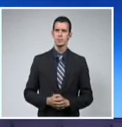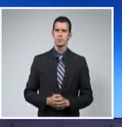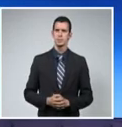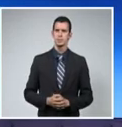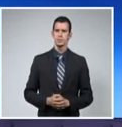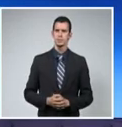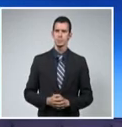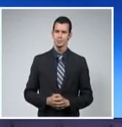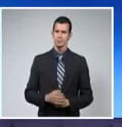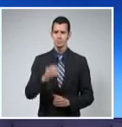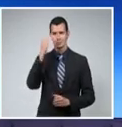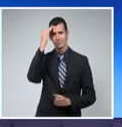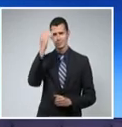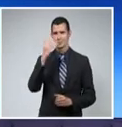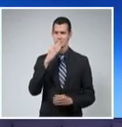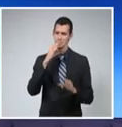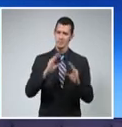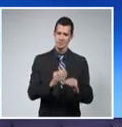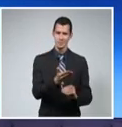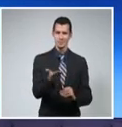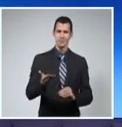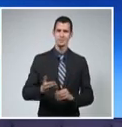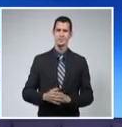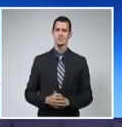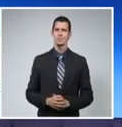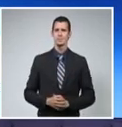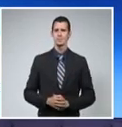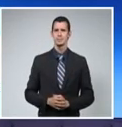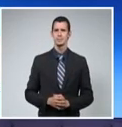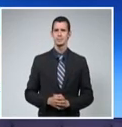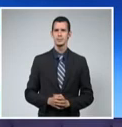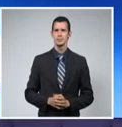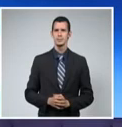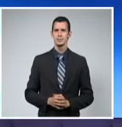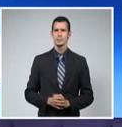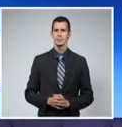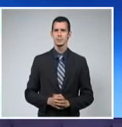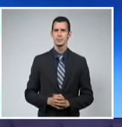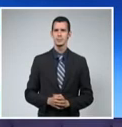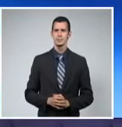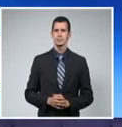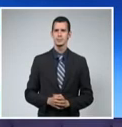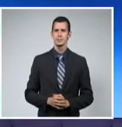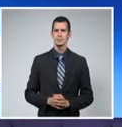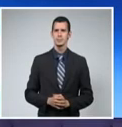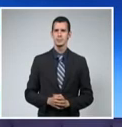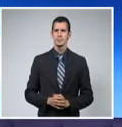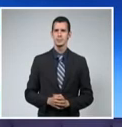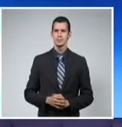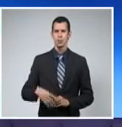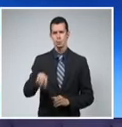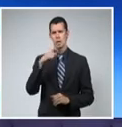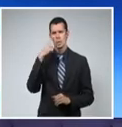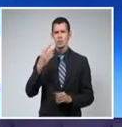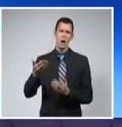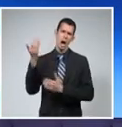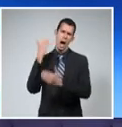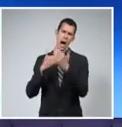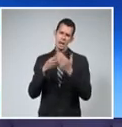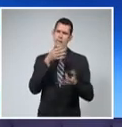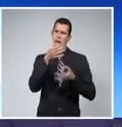Sí, saludos, buenas noches. En este segmento hemos hablado en no pocas ocasiones acerca del financiamiento,